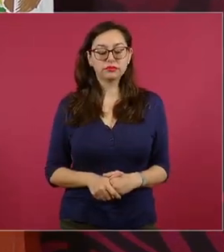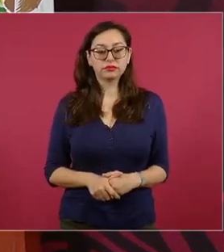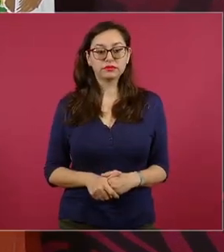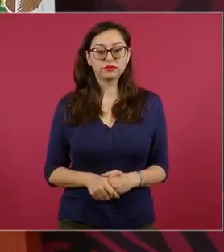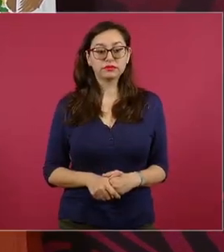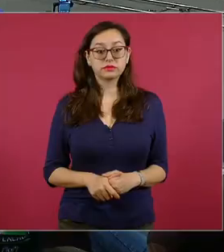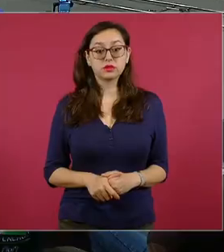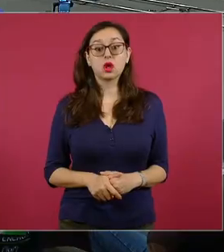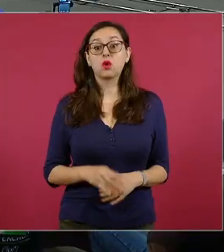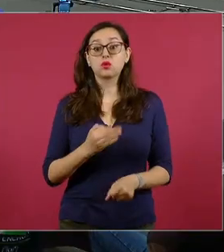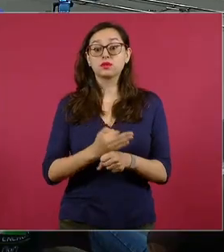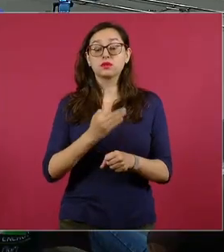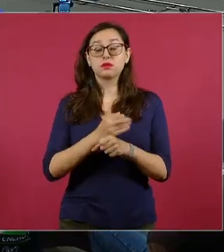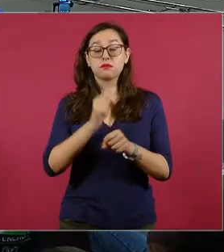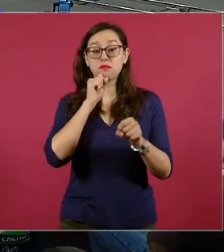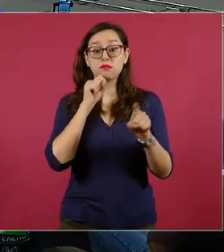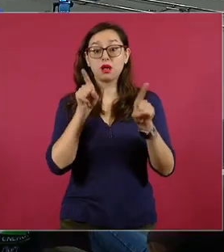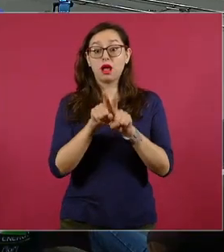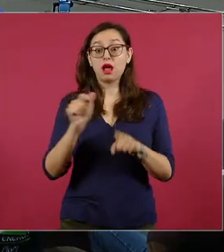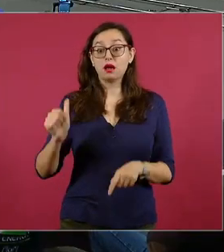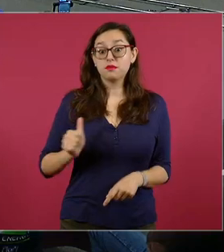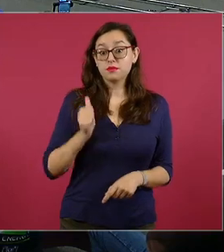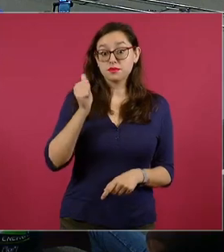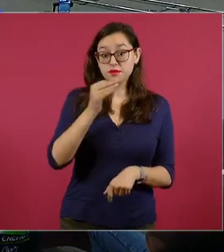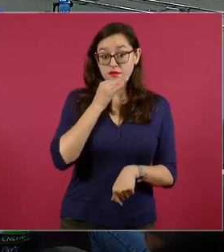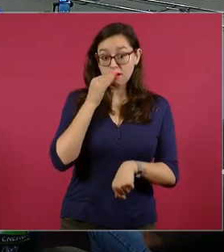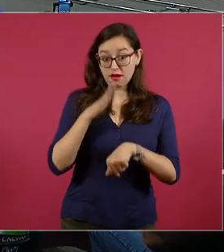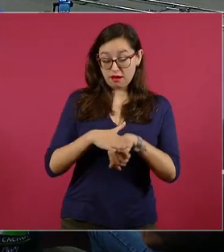De una vez también aprovecho para decir,